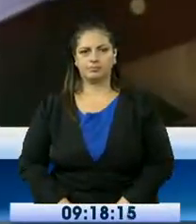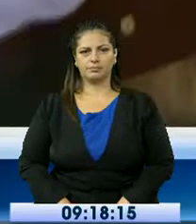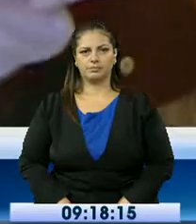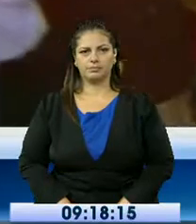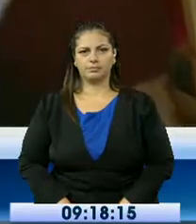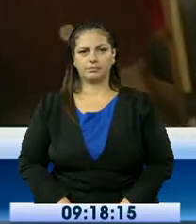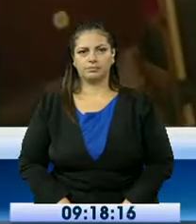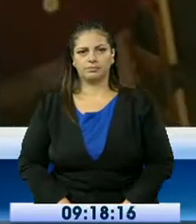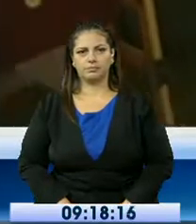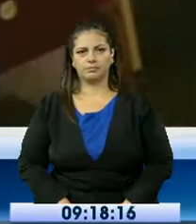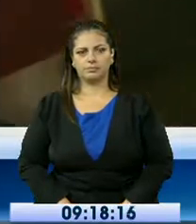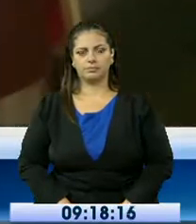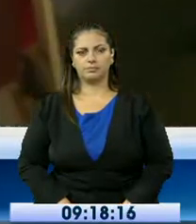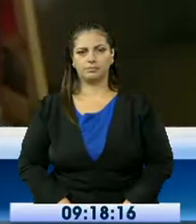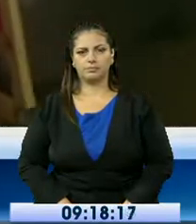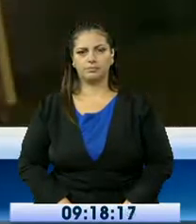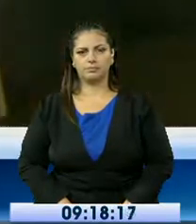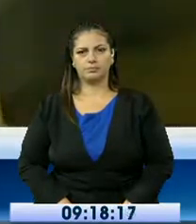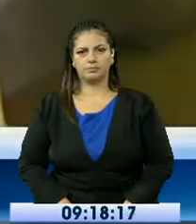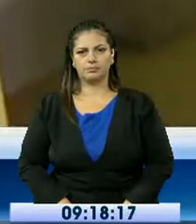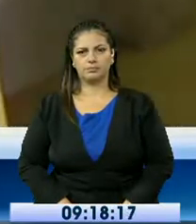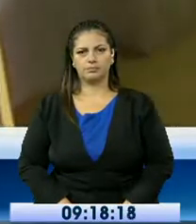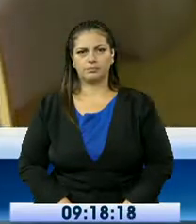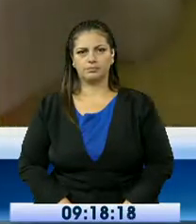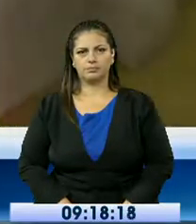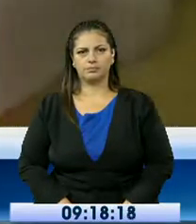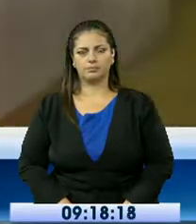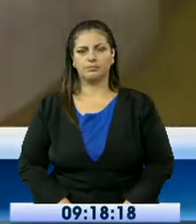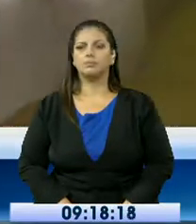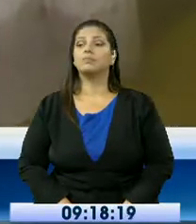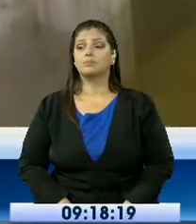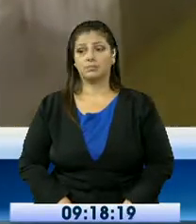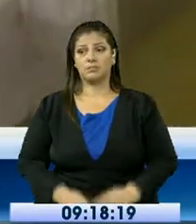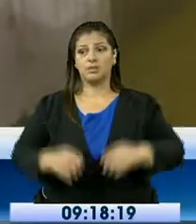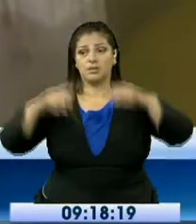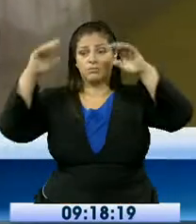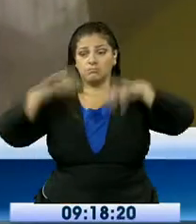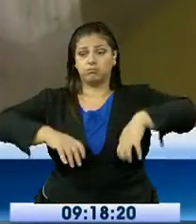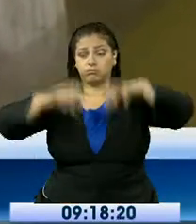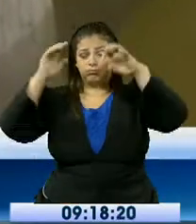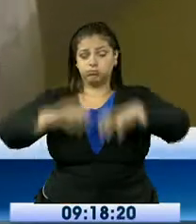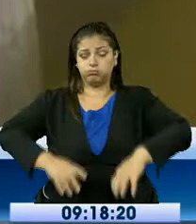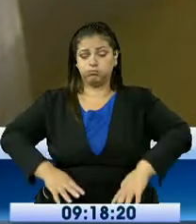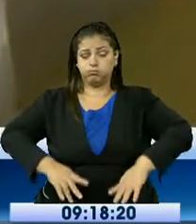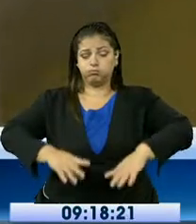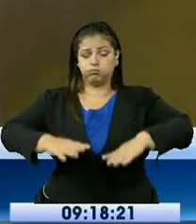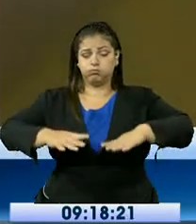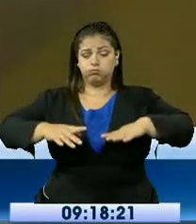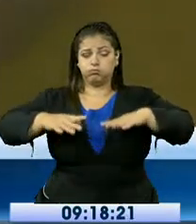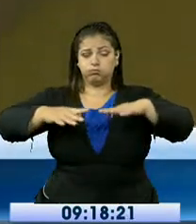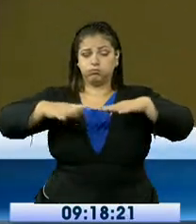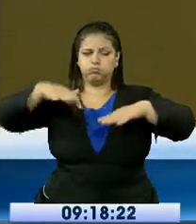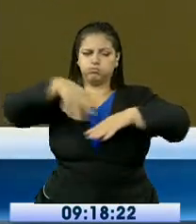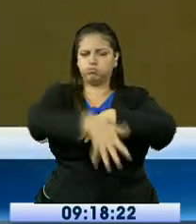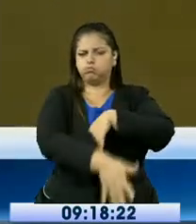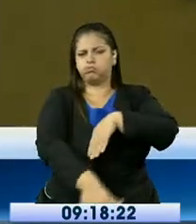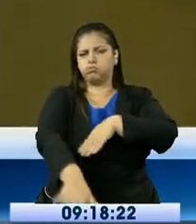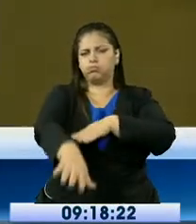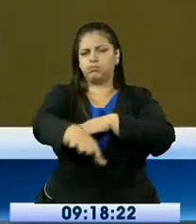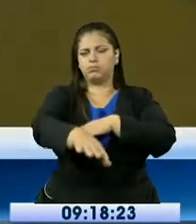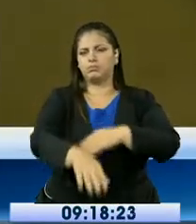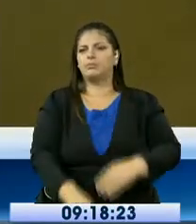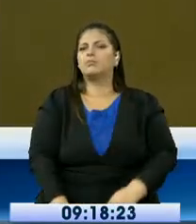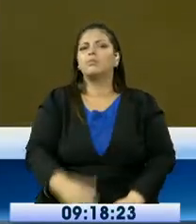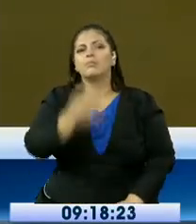creían que sería el nivel que iban a alcanzar. Señora, muy buenos días. Este es su domicilio. Usted también se ha